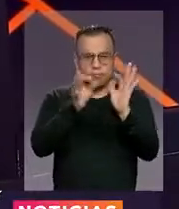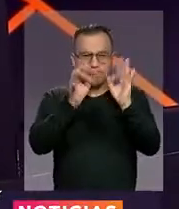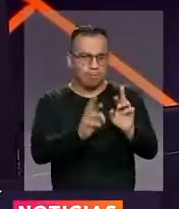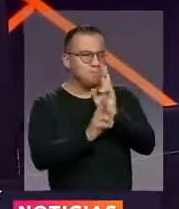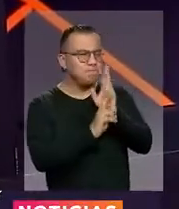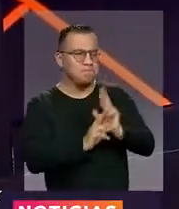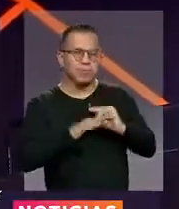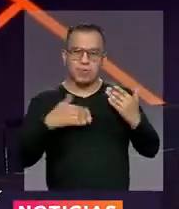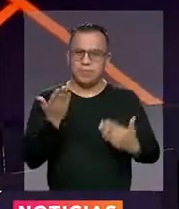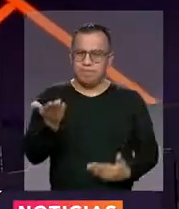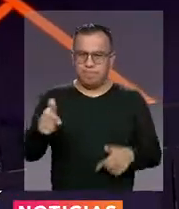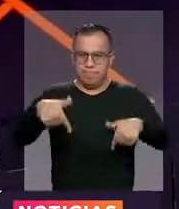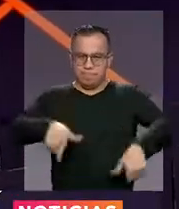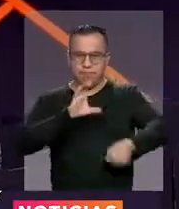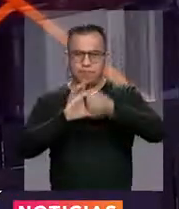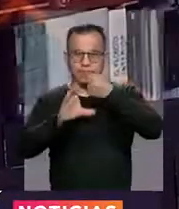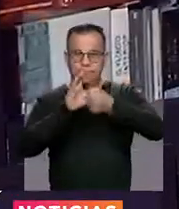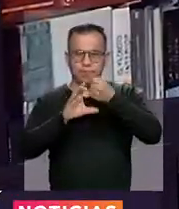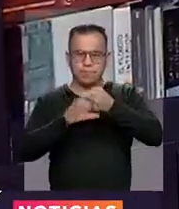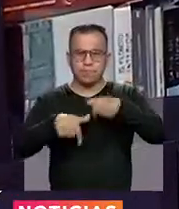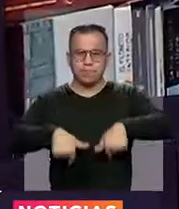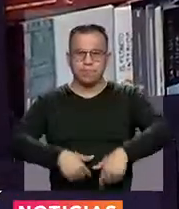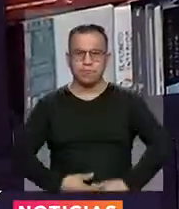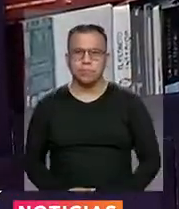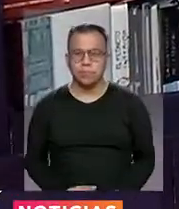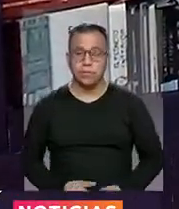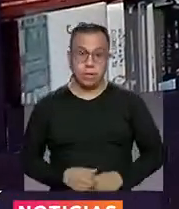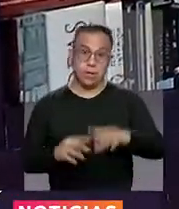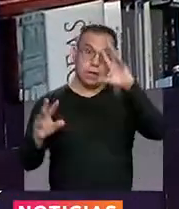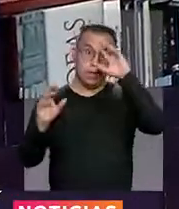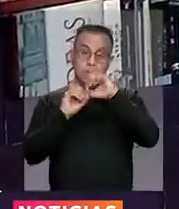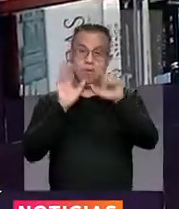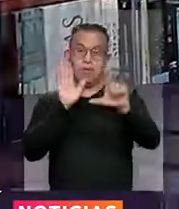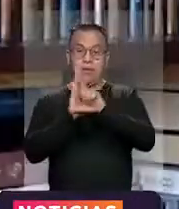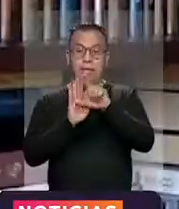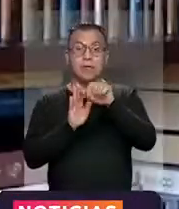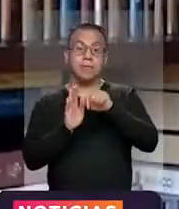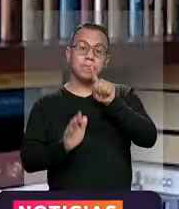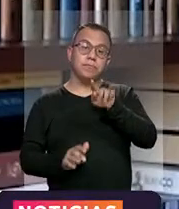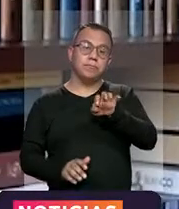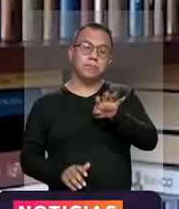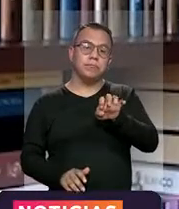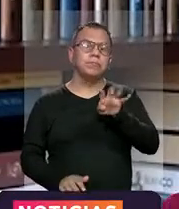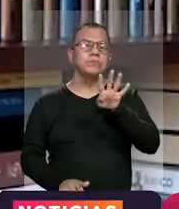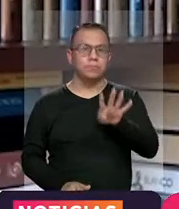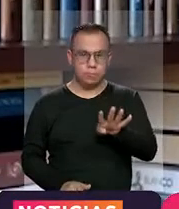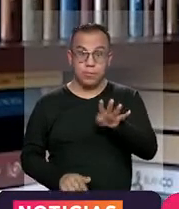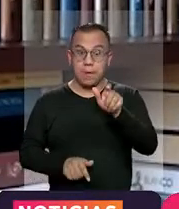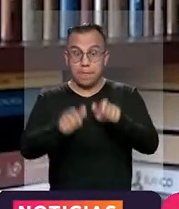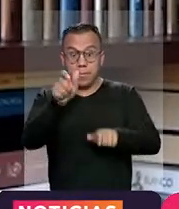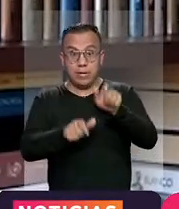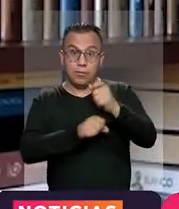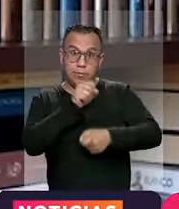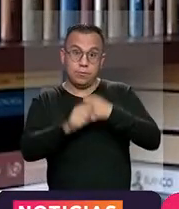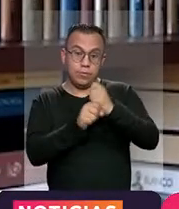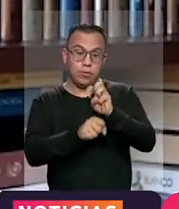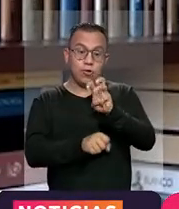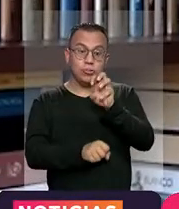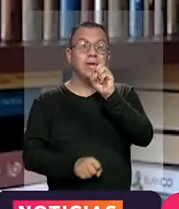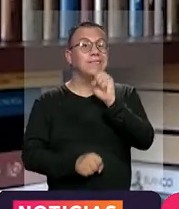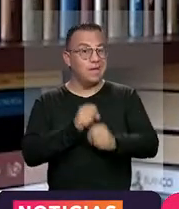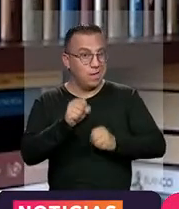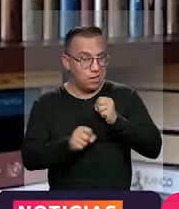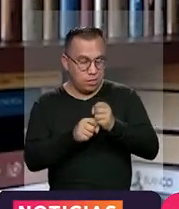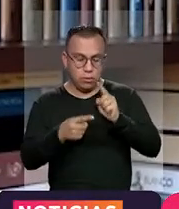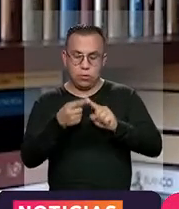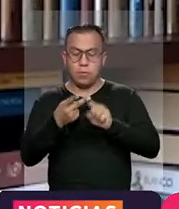aquí en Noticias Capital. De acuerdo con la ley 16.3 de 1994, personas mayores de 80 años,